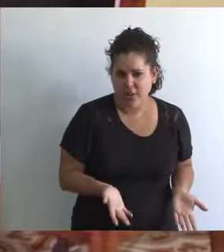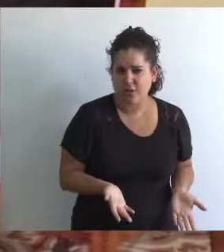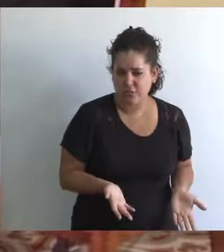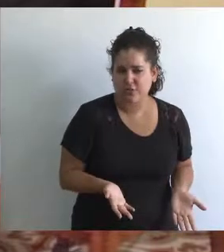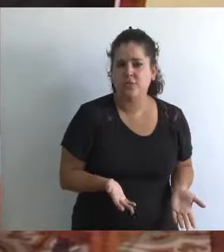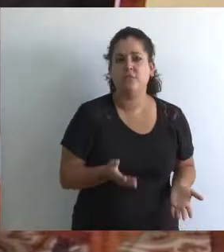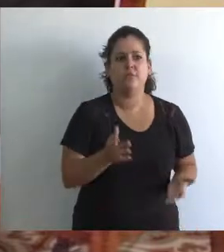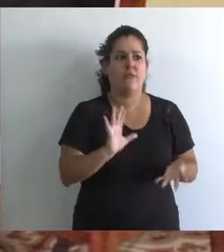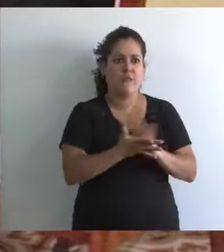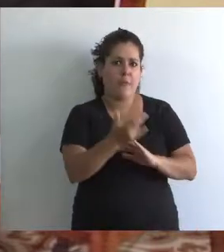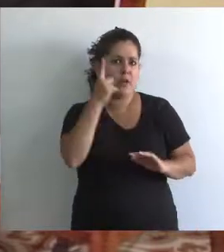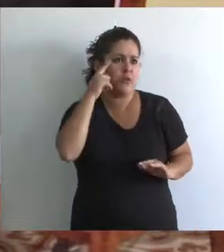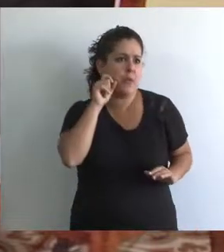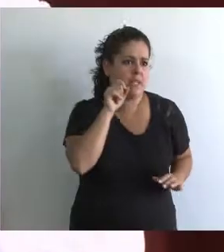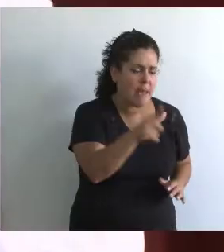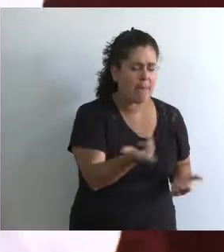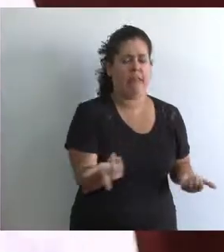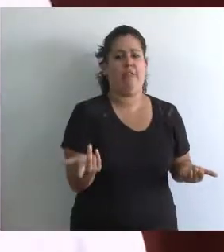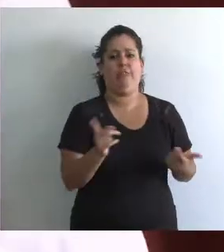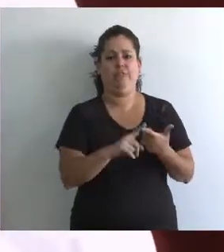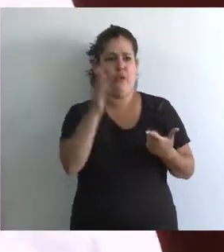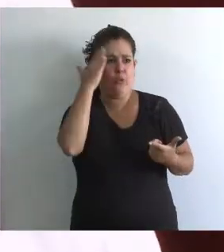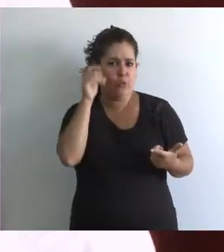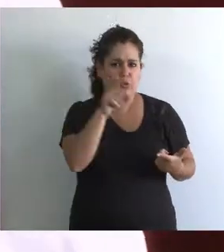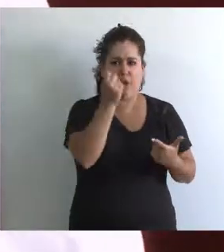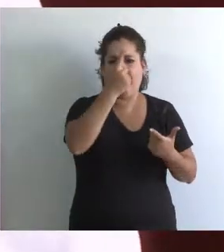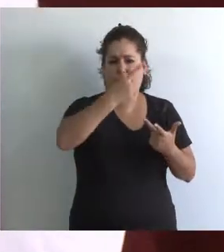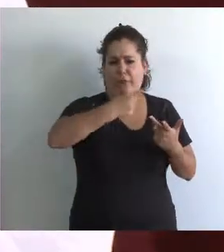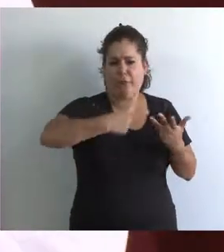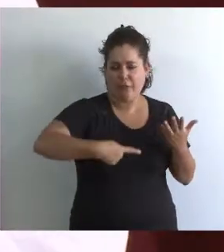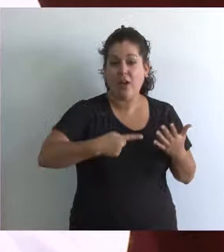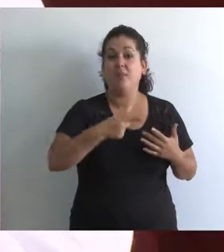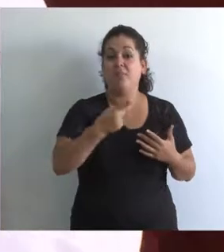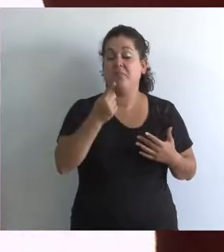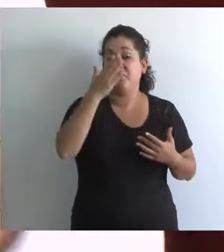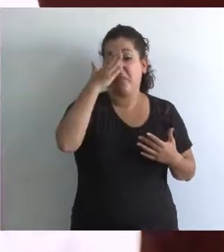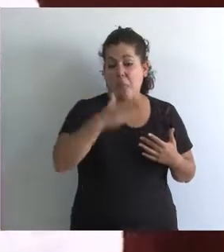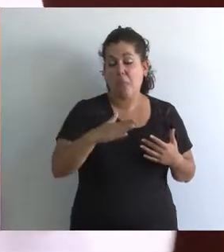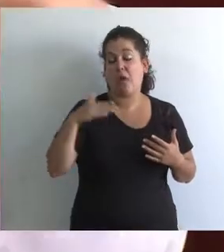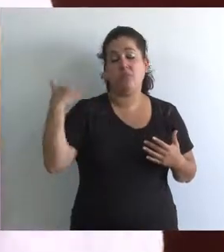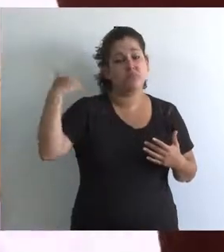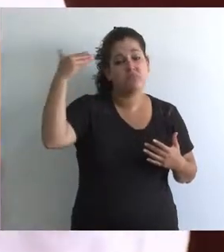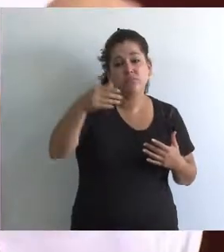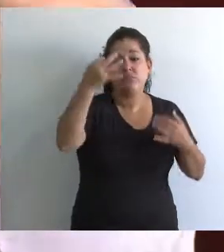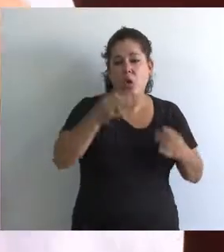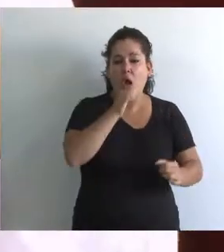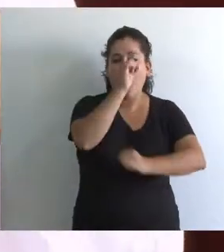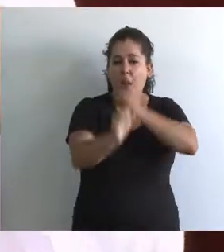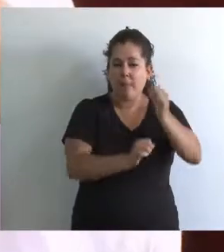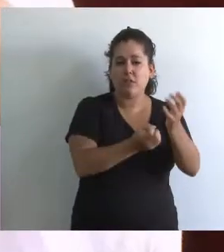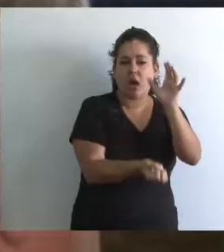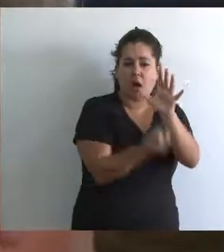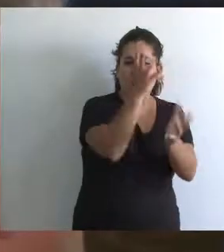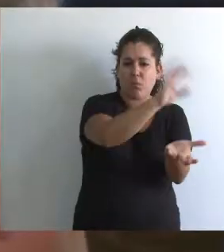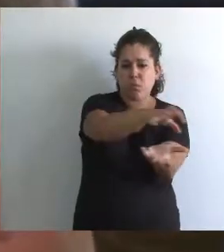primeros migrantes, con su pensamiento anarquista, socialista, digamos, ¿no? Después, en la etapa de